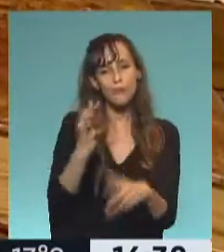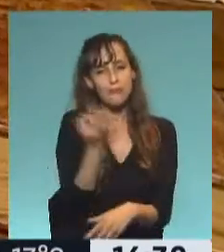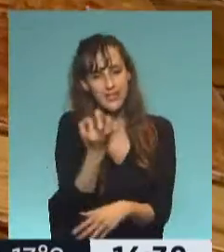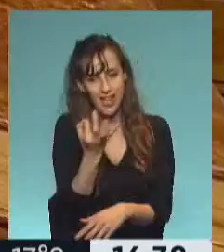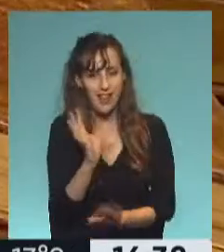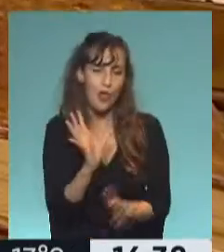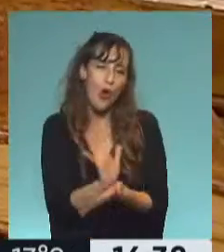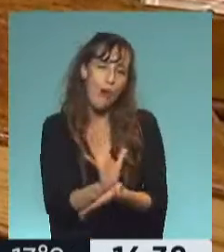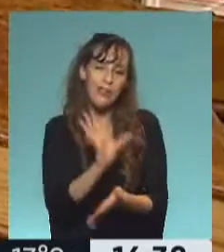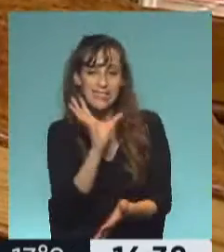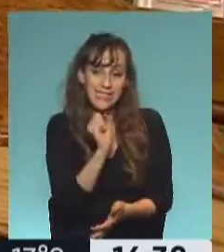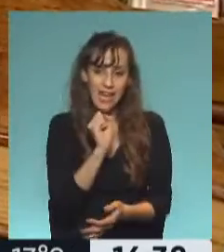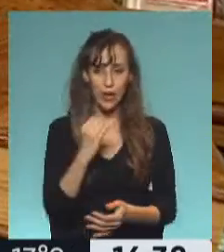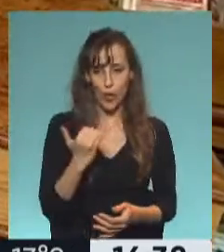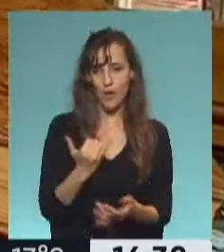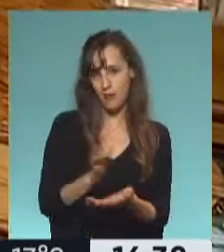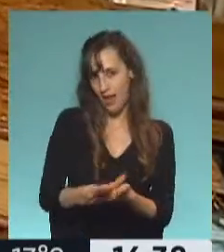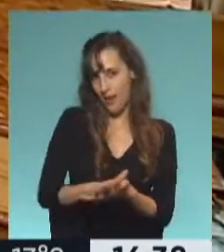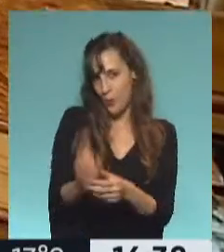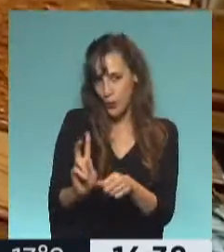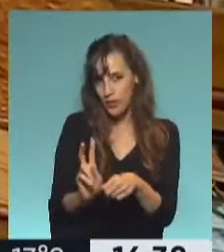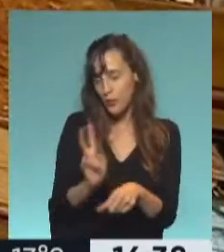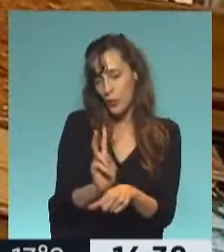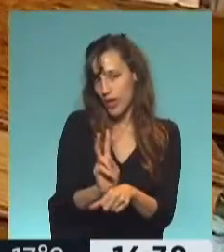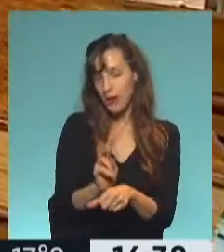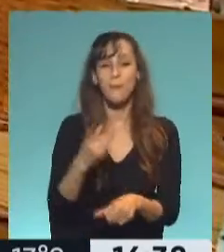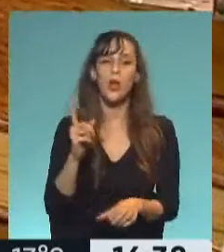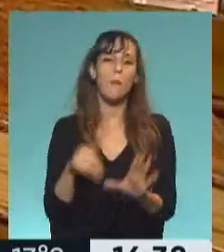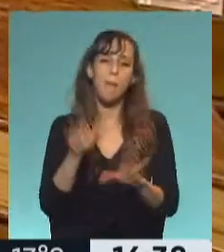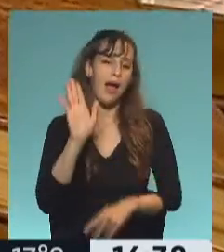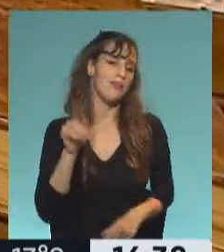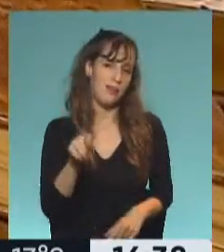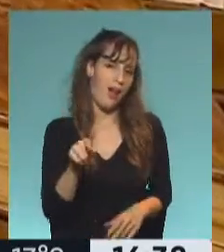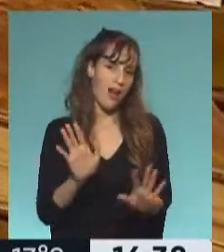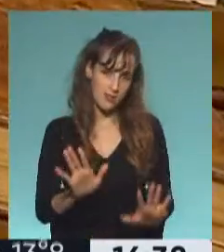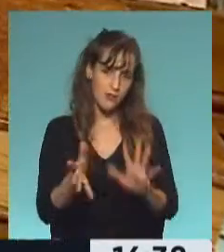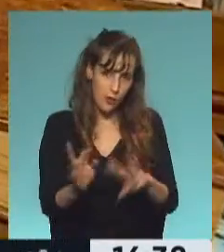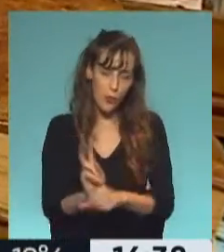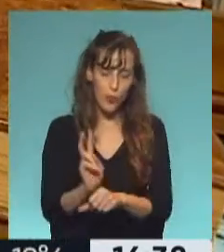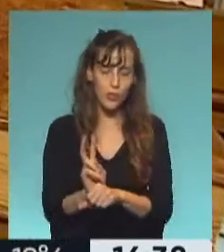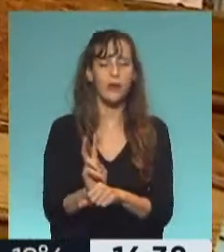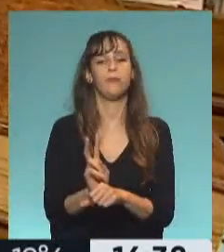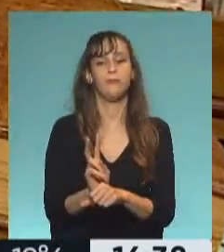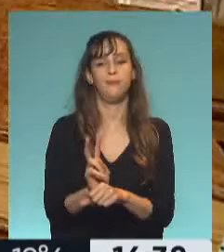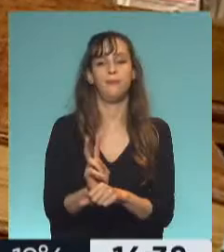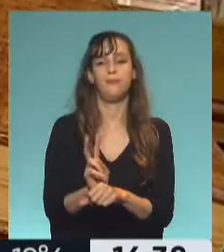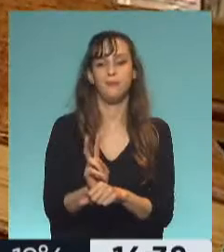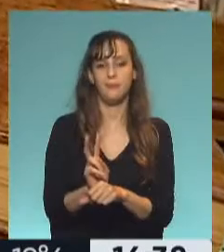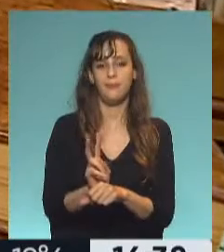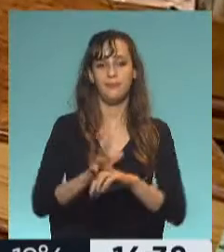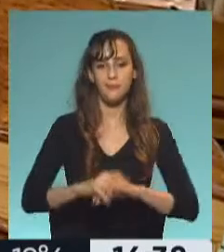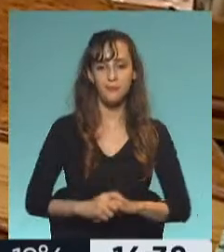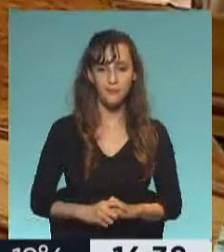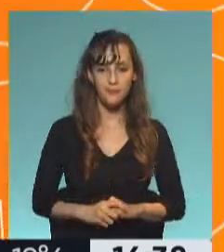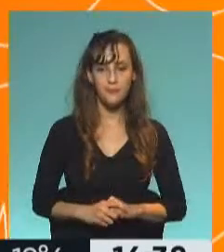su secretito. Pero básicamente pasa por ese lado, ¿no? Mantenerla. Muy bien. Que no sea tan